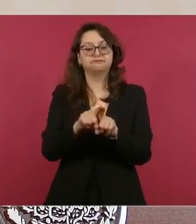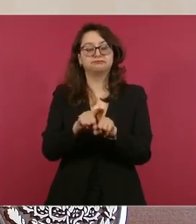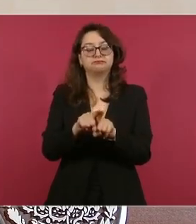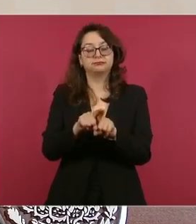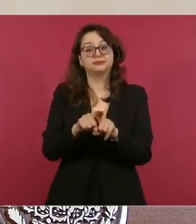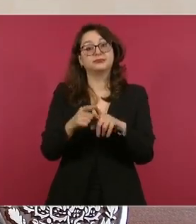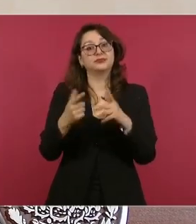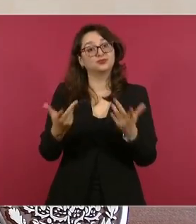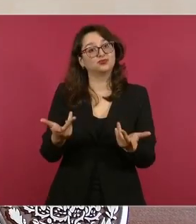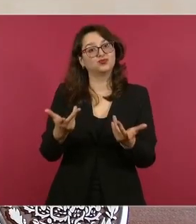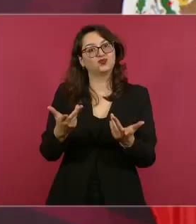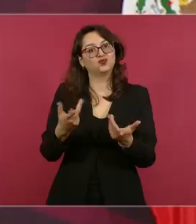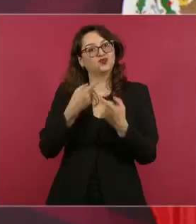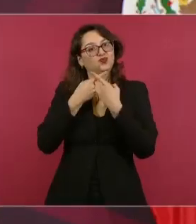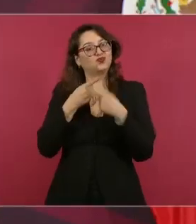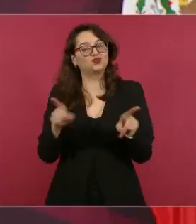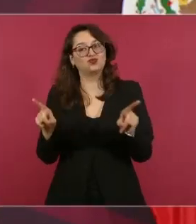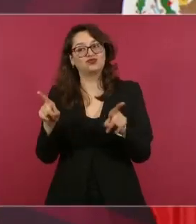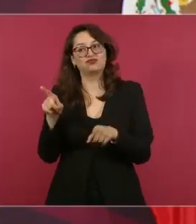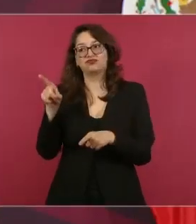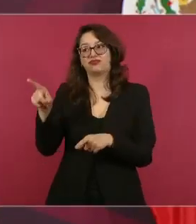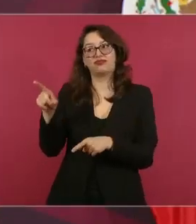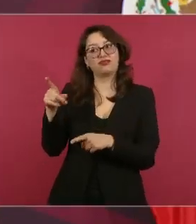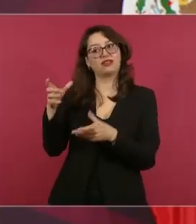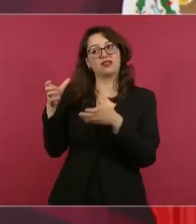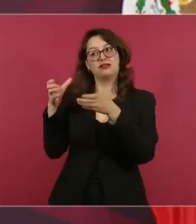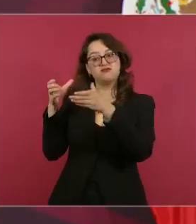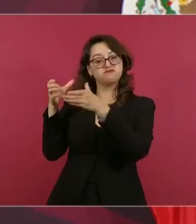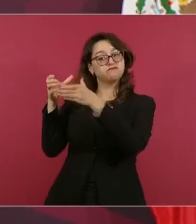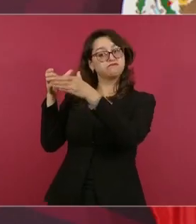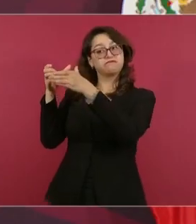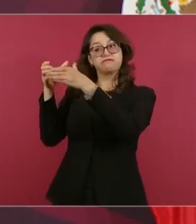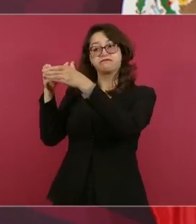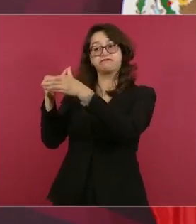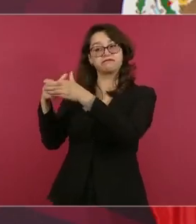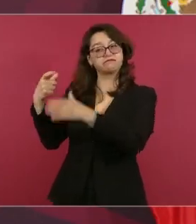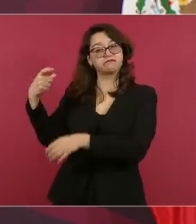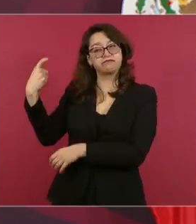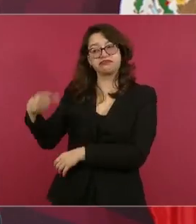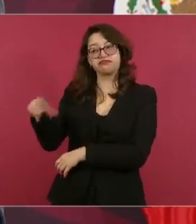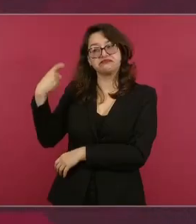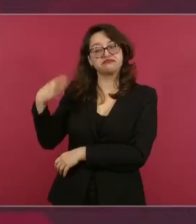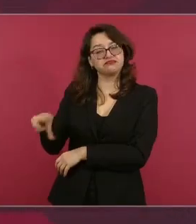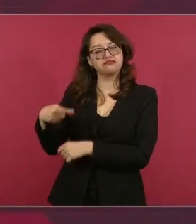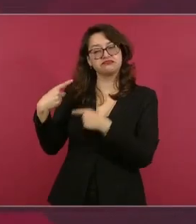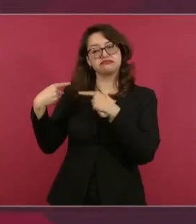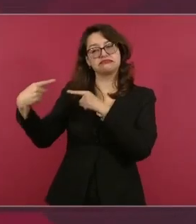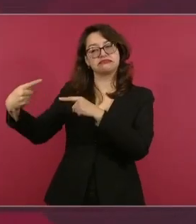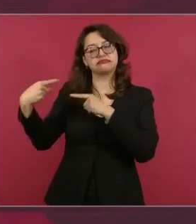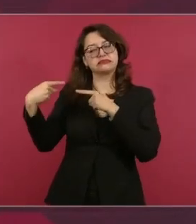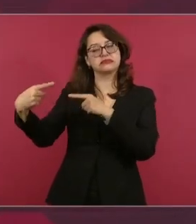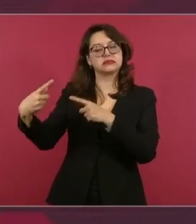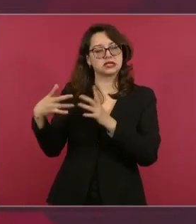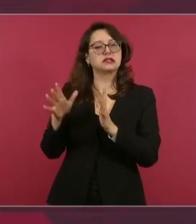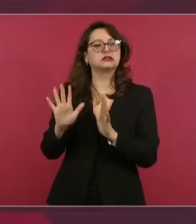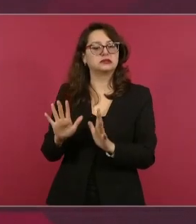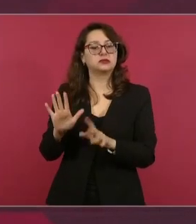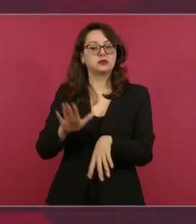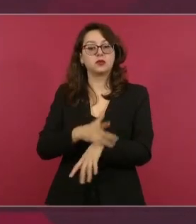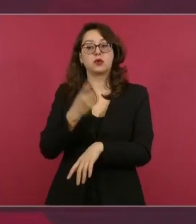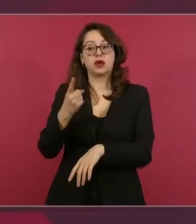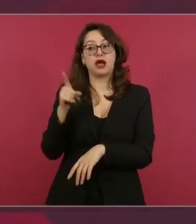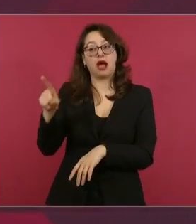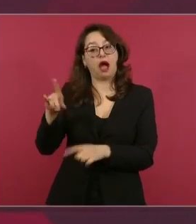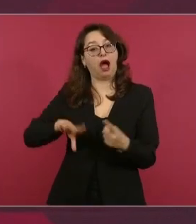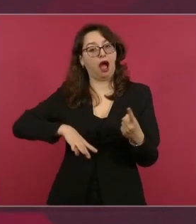con la élite, porque encima de todo hay mucha arrogancia,